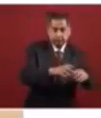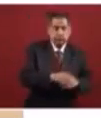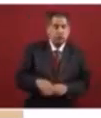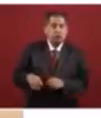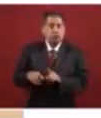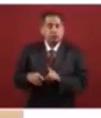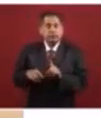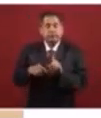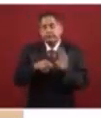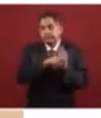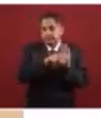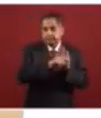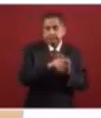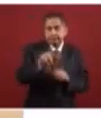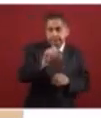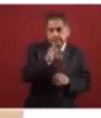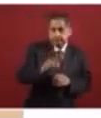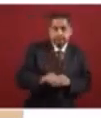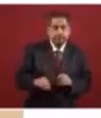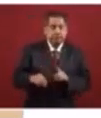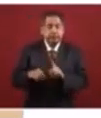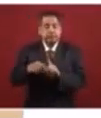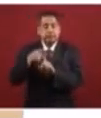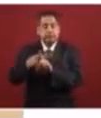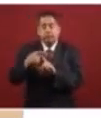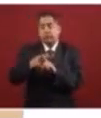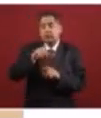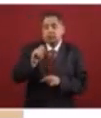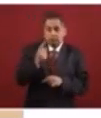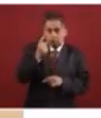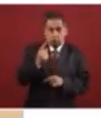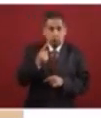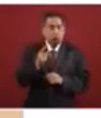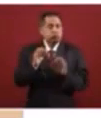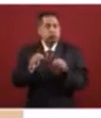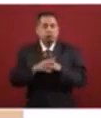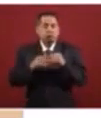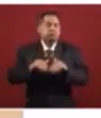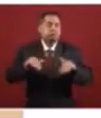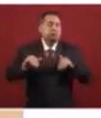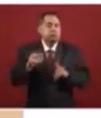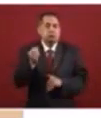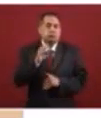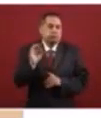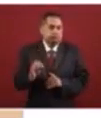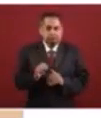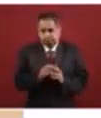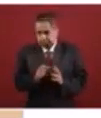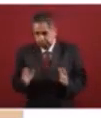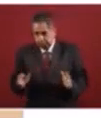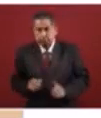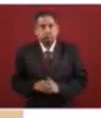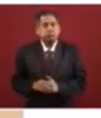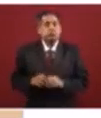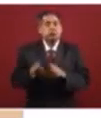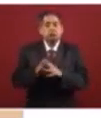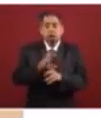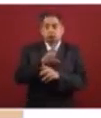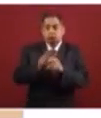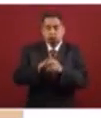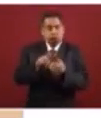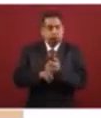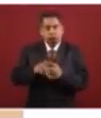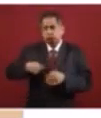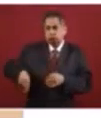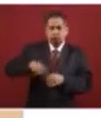negativo del 70 por ciento positivo del 21 y neutro del 9 cabe la pena destacar que dentro de este sentimiento